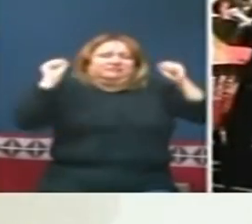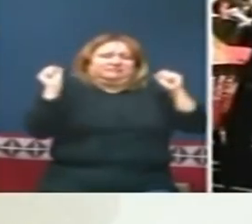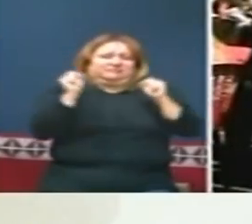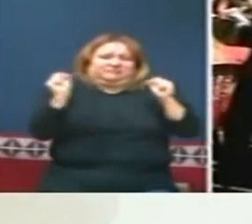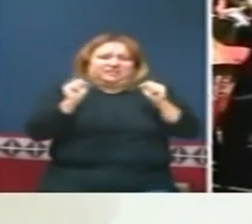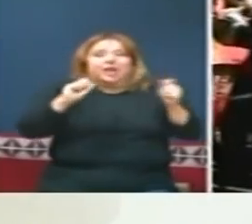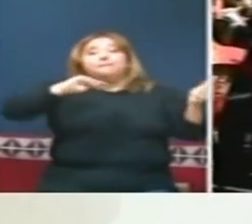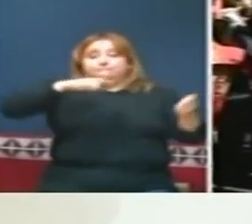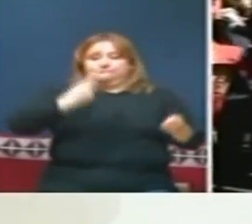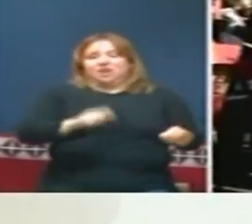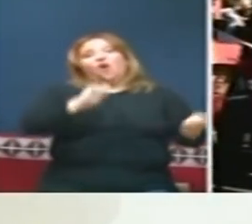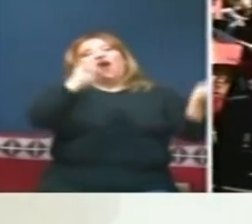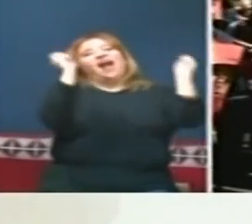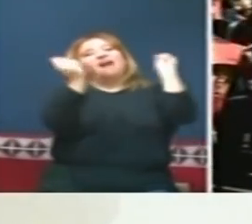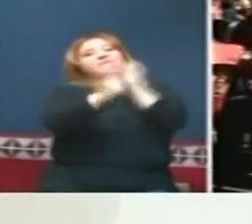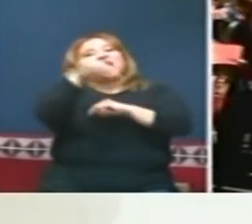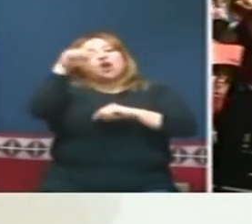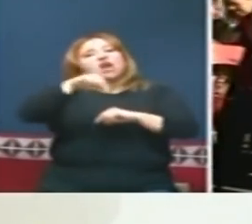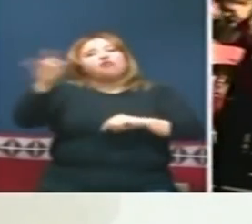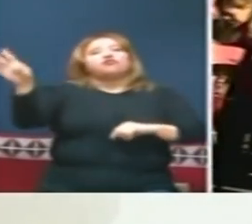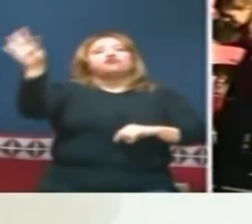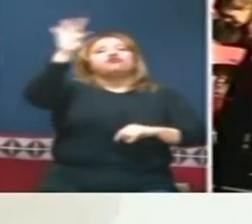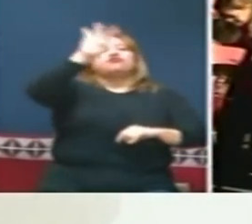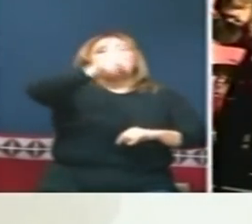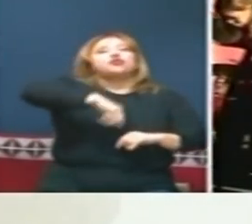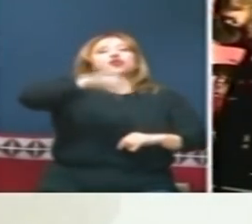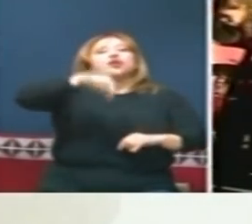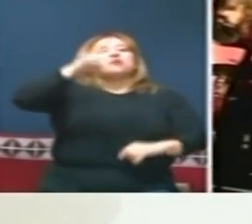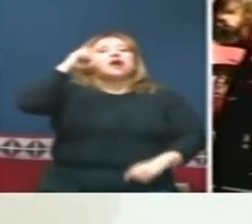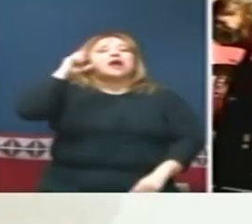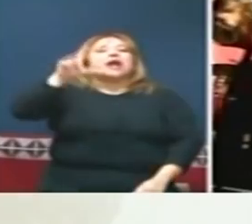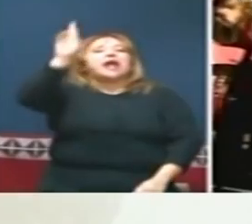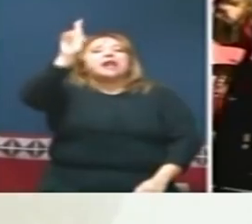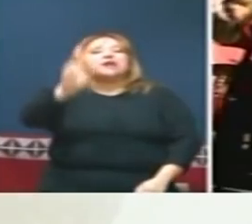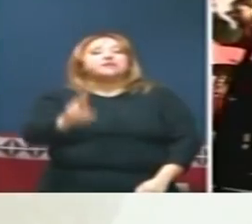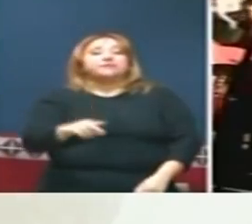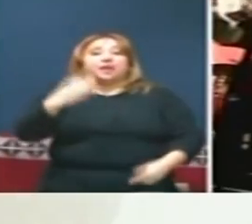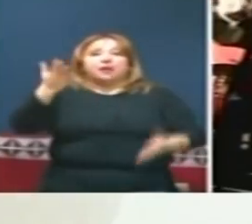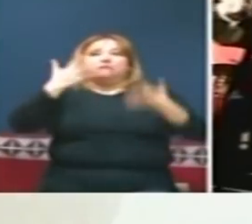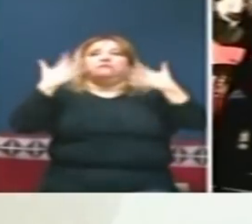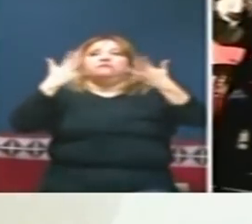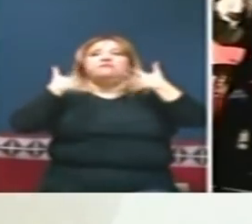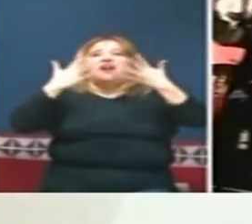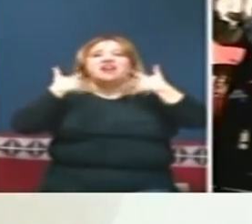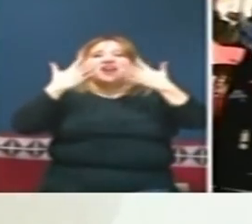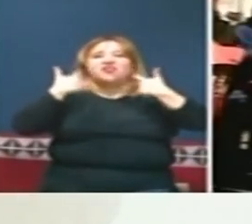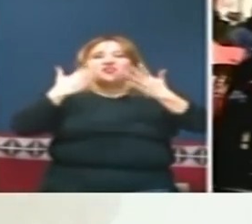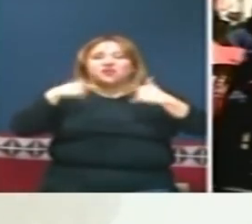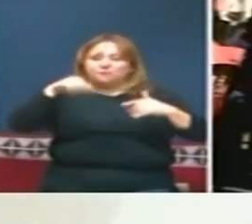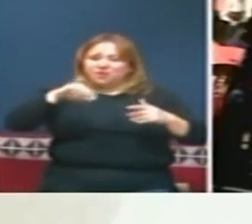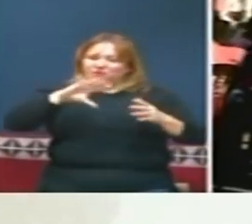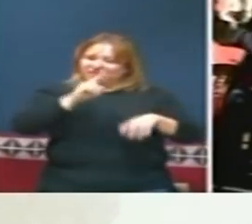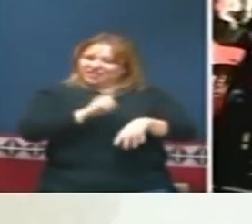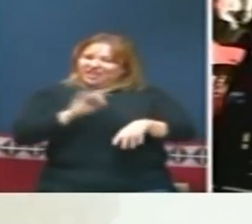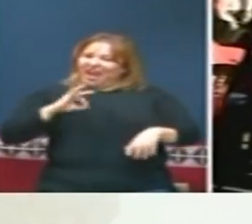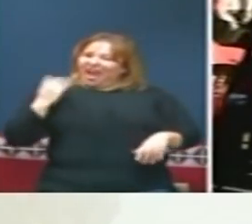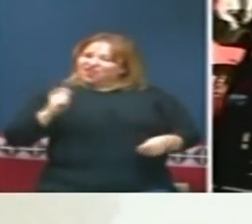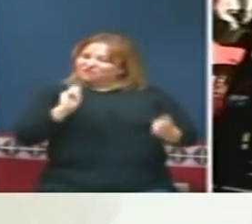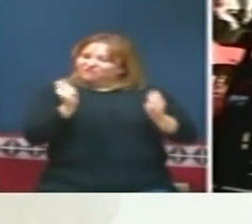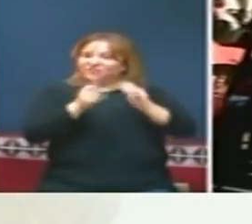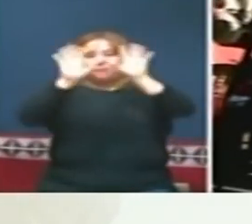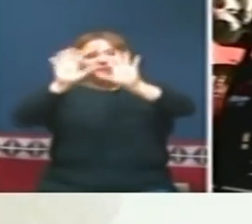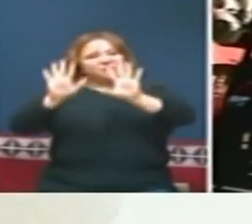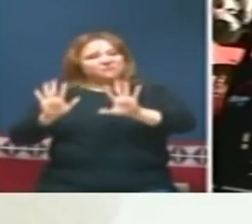el clima que se vive todos los días acá en esta provincia, que en verano la verdad que es caluroso, pero en esta época del año parece que se ha